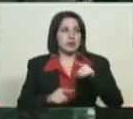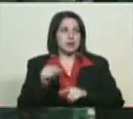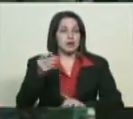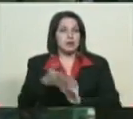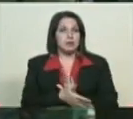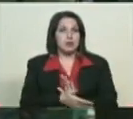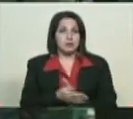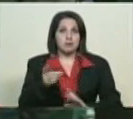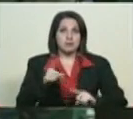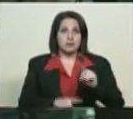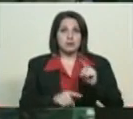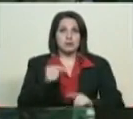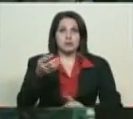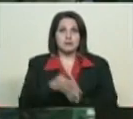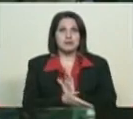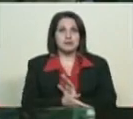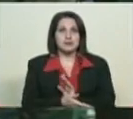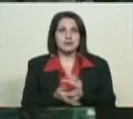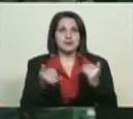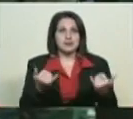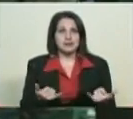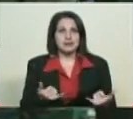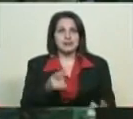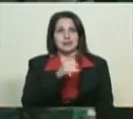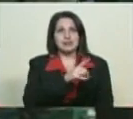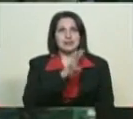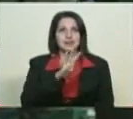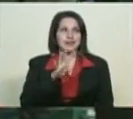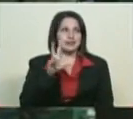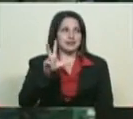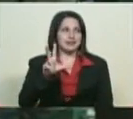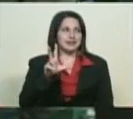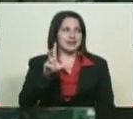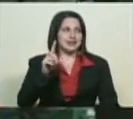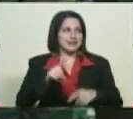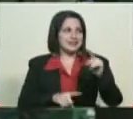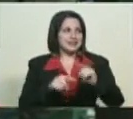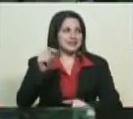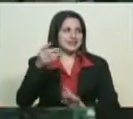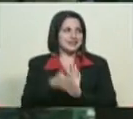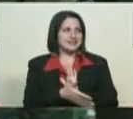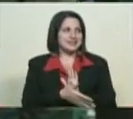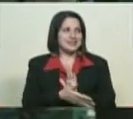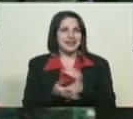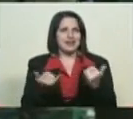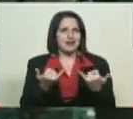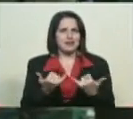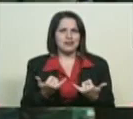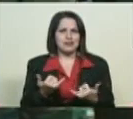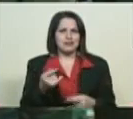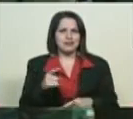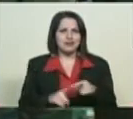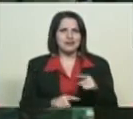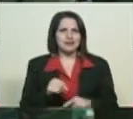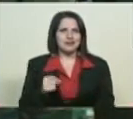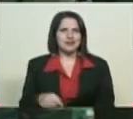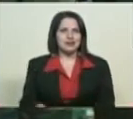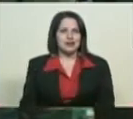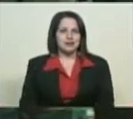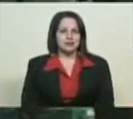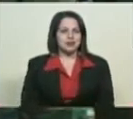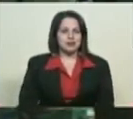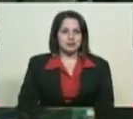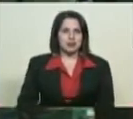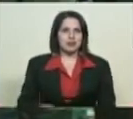estadales y municipales de policía, 143 mil hombres que nos pusimos a la orden del Comando Estratégico Operacional.